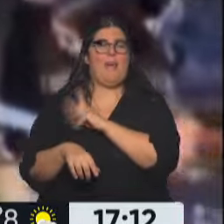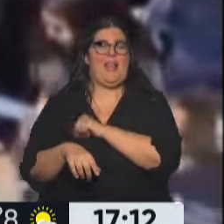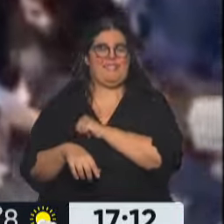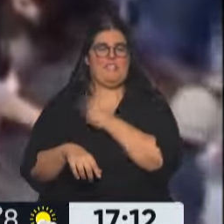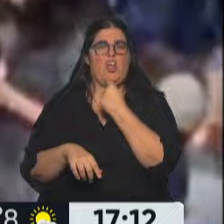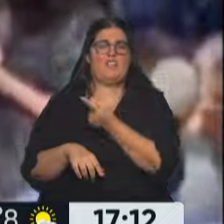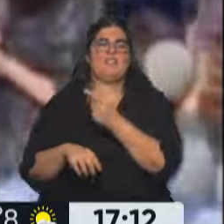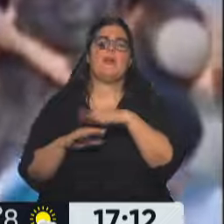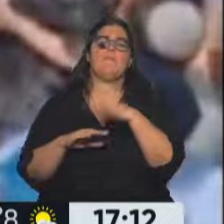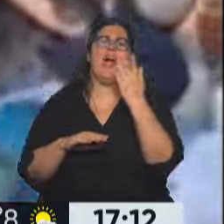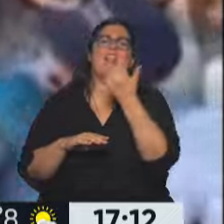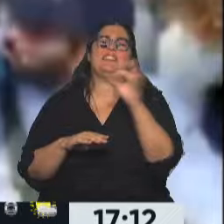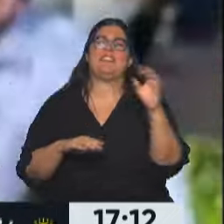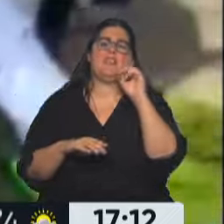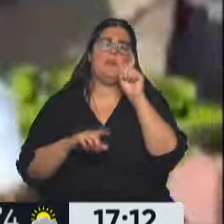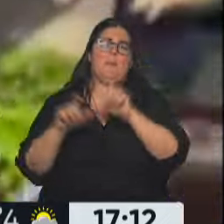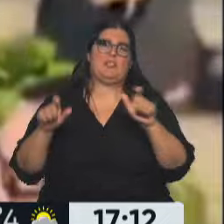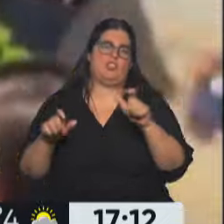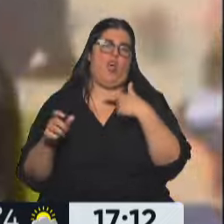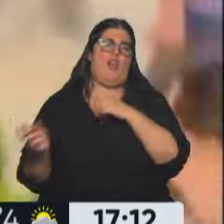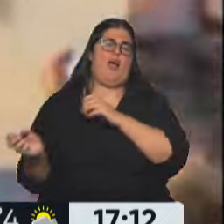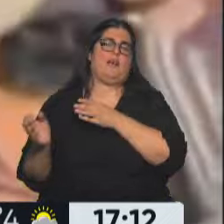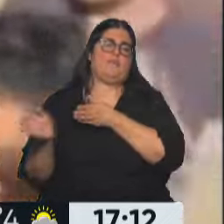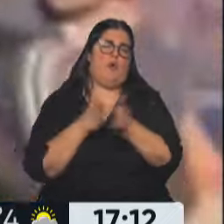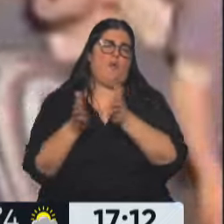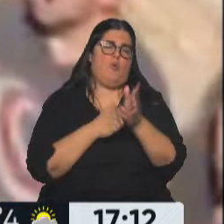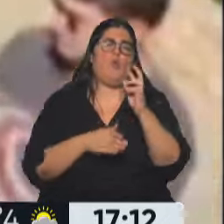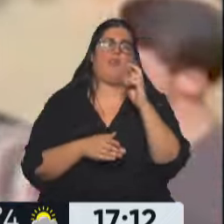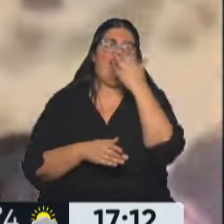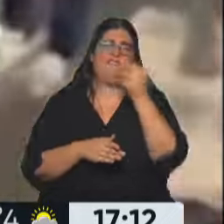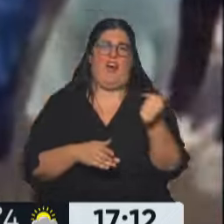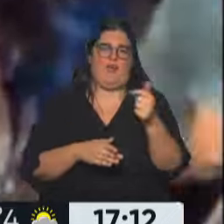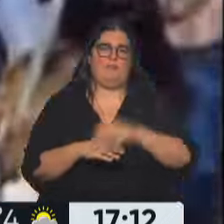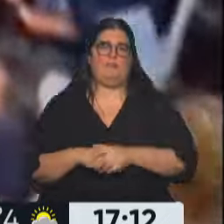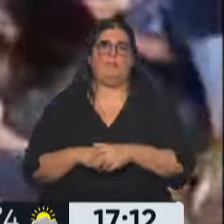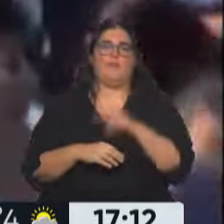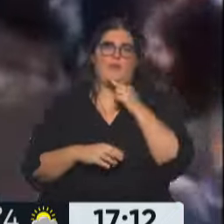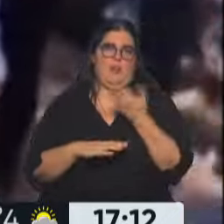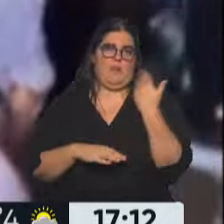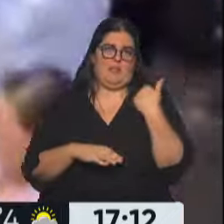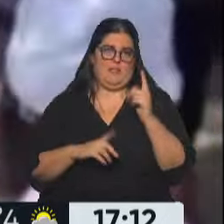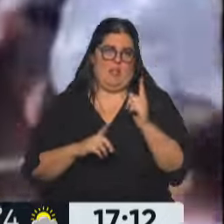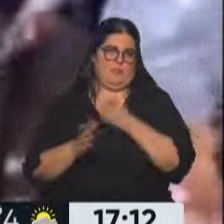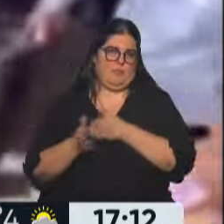orden de evacuación del ejército israelí el lunes pasado.